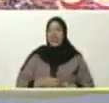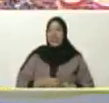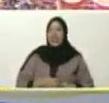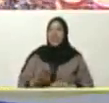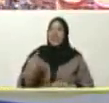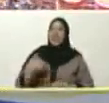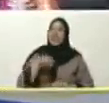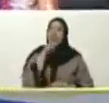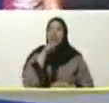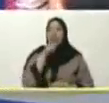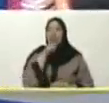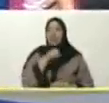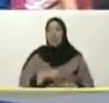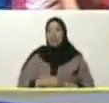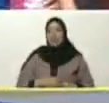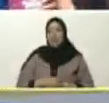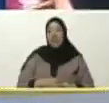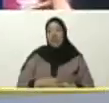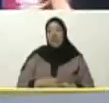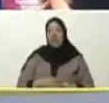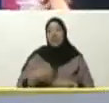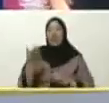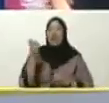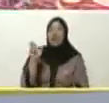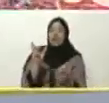duros tratamientos contra el cáncer,